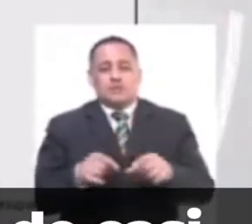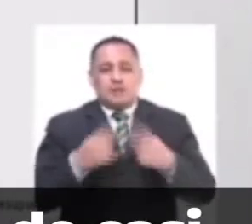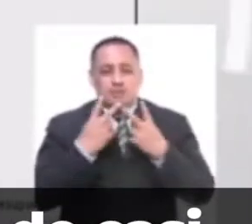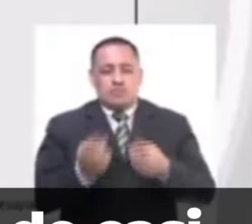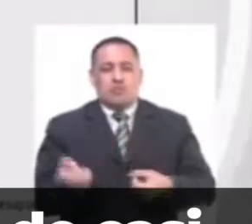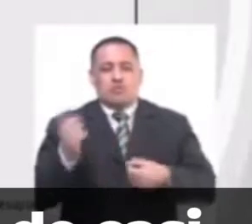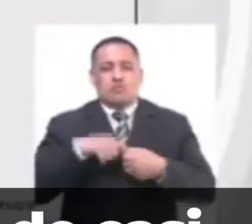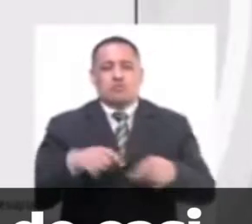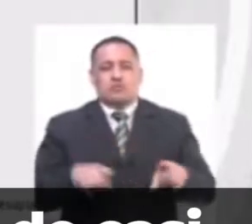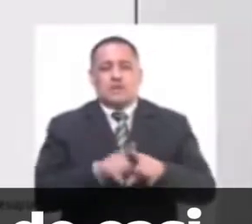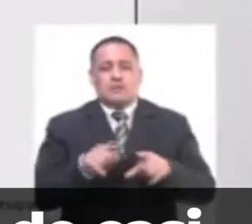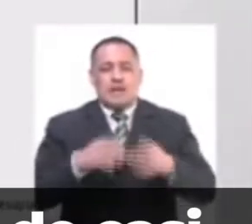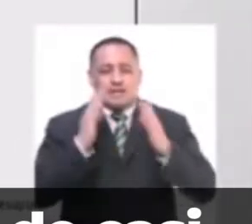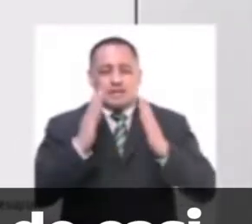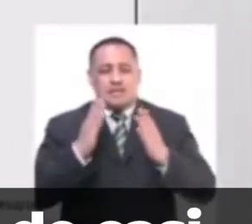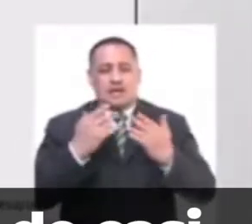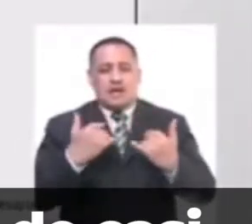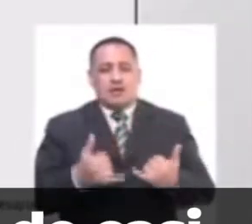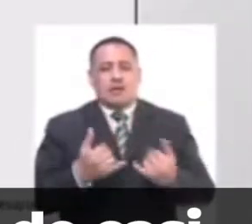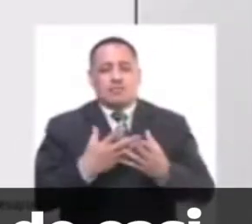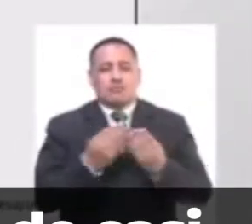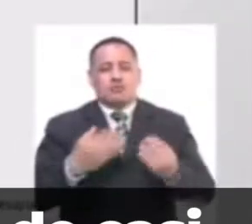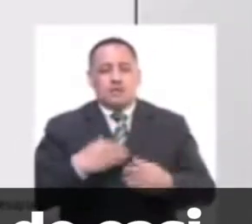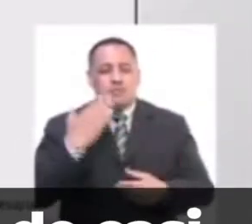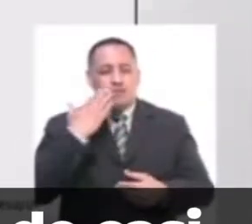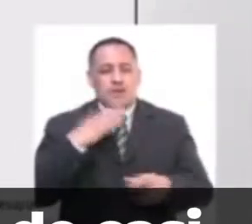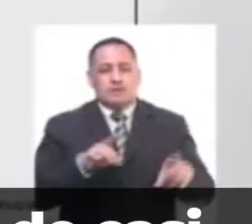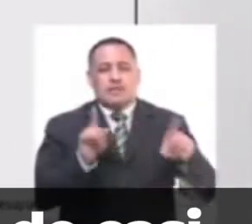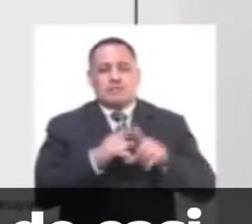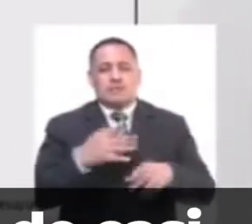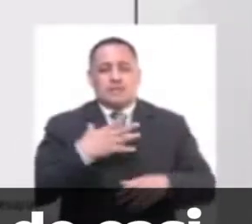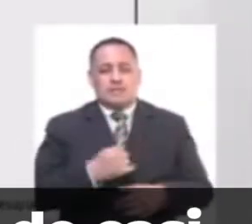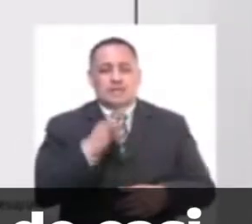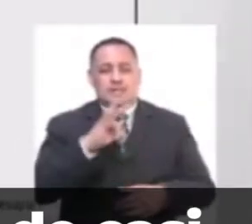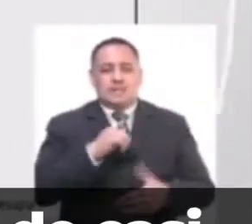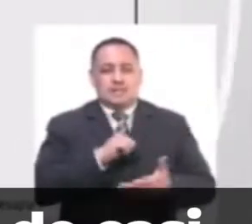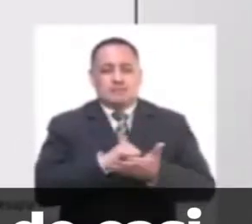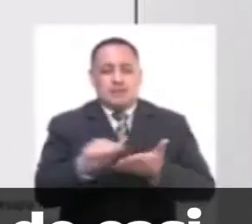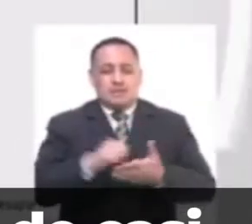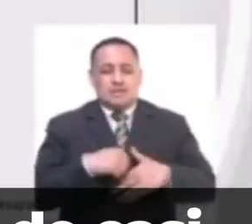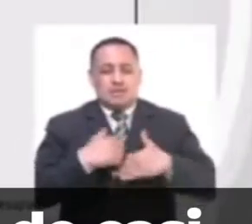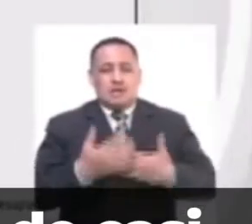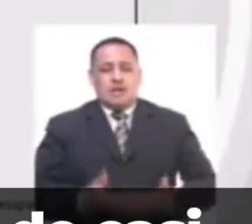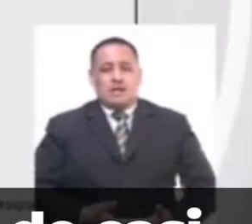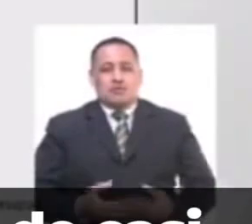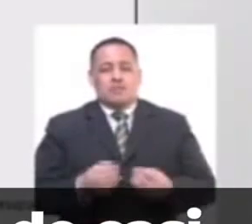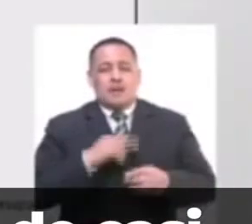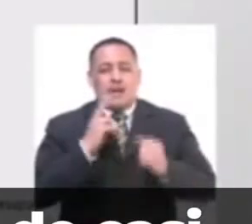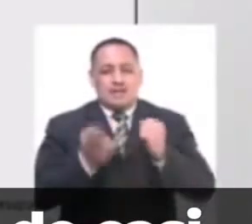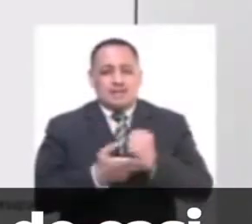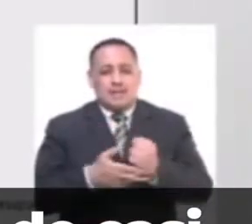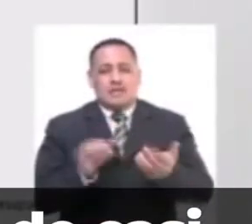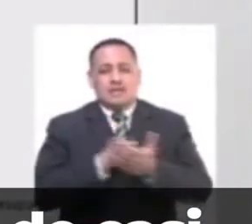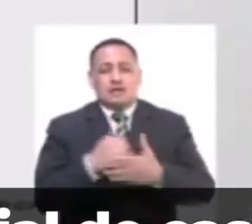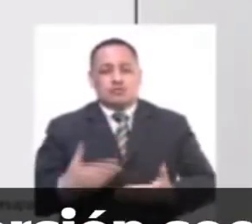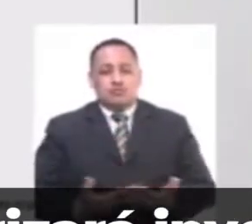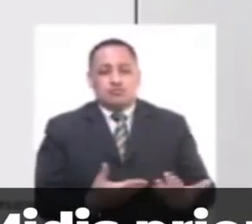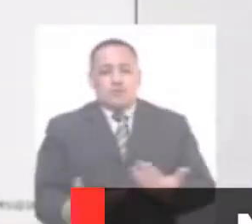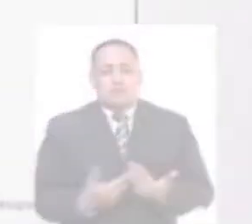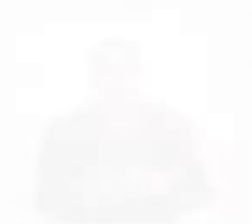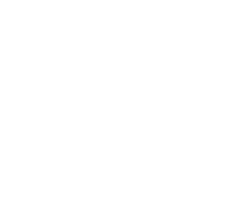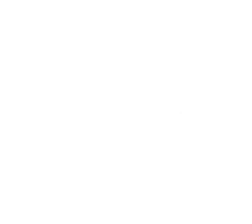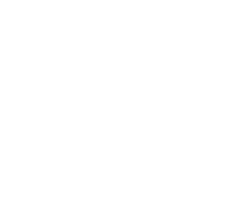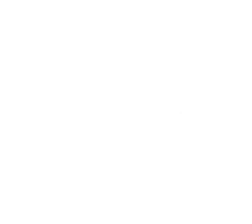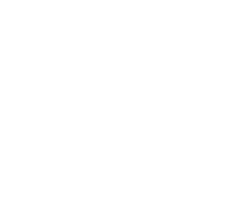programa Jaliwarma y el cuidado de niños menores de 36 meses y el acompañamiento a familias usuarias del programa